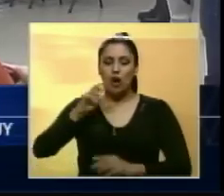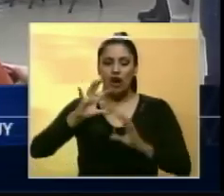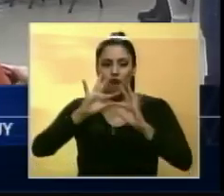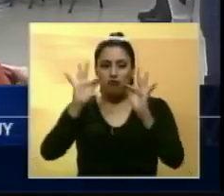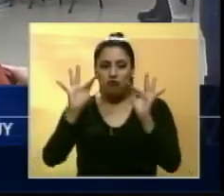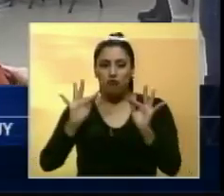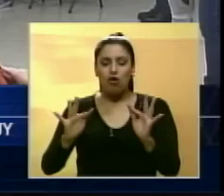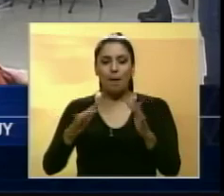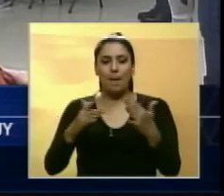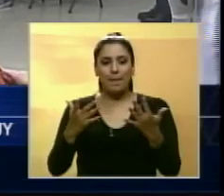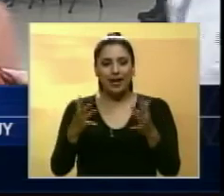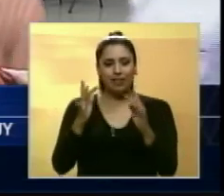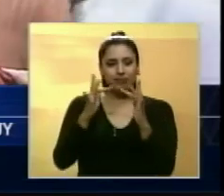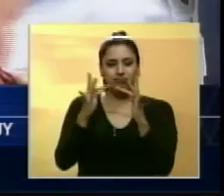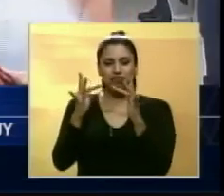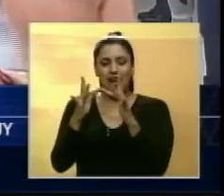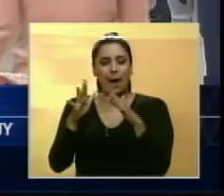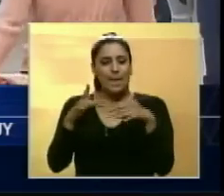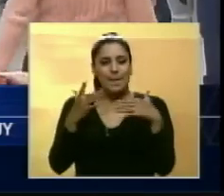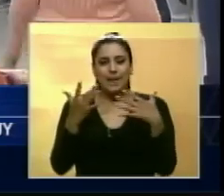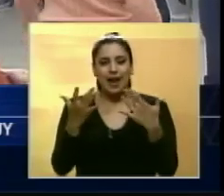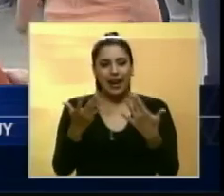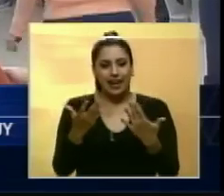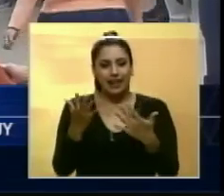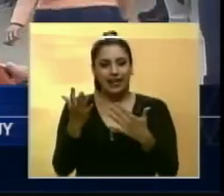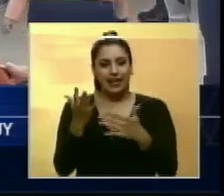mecanismos con el Estado para lograr